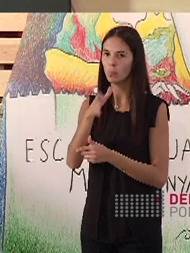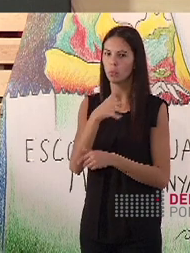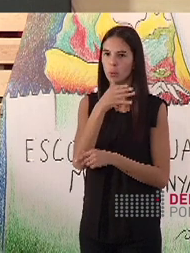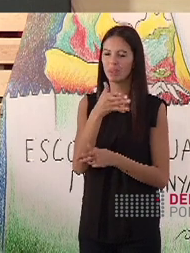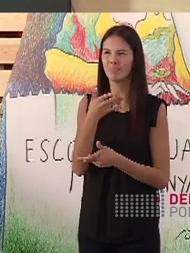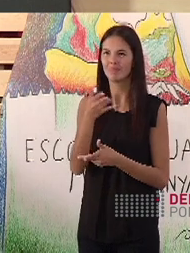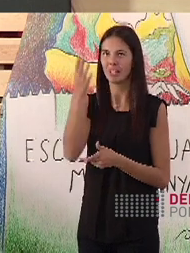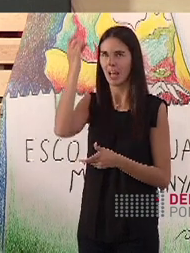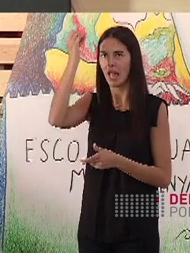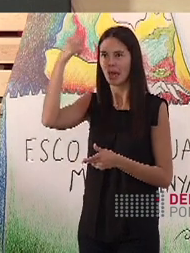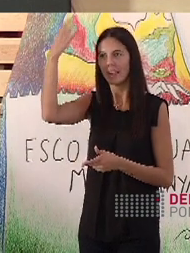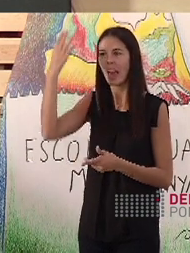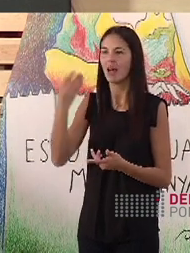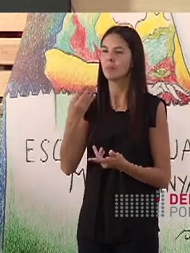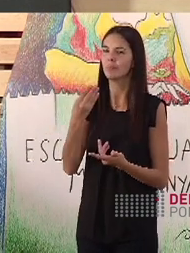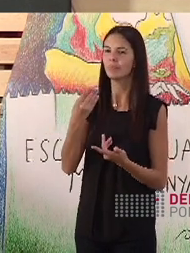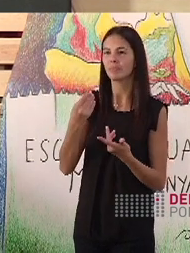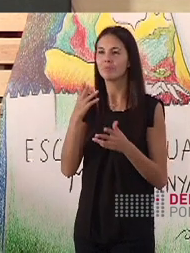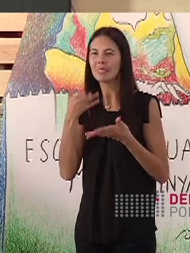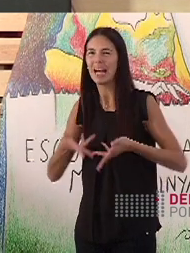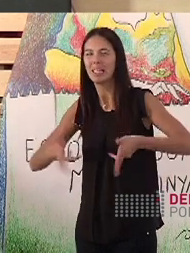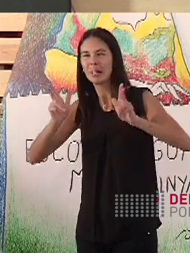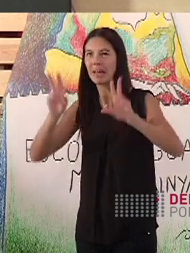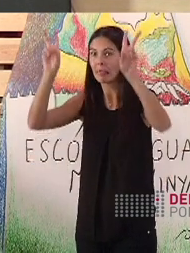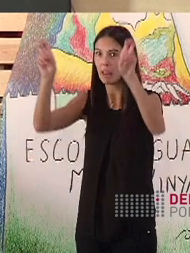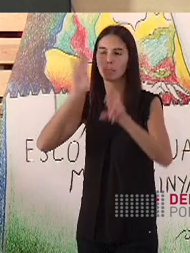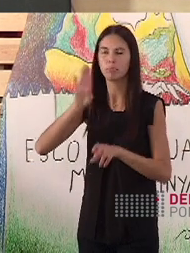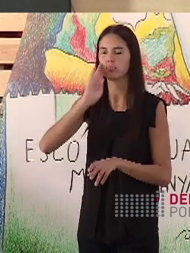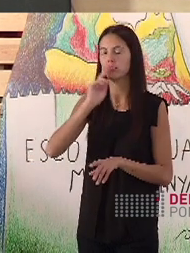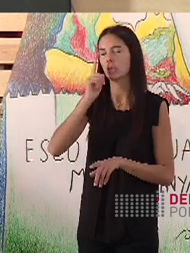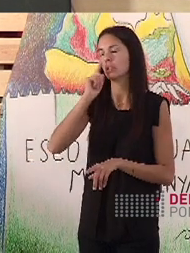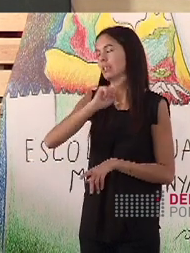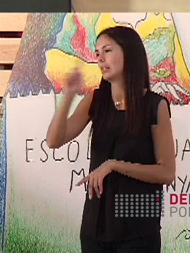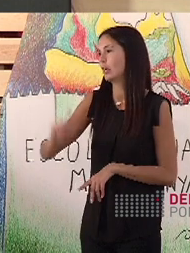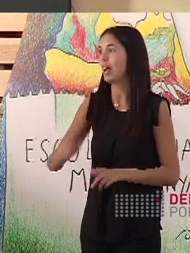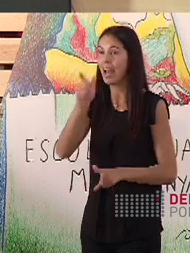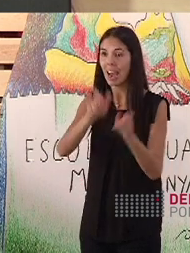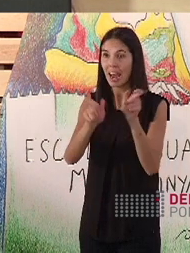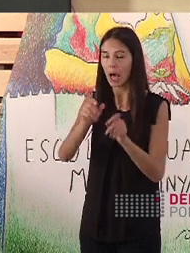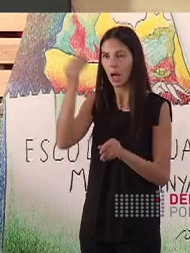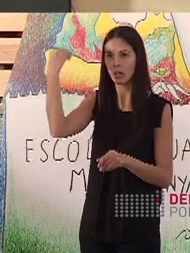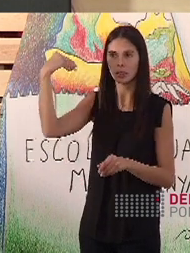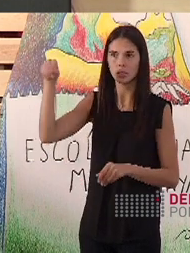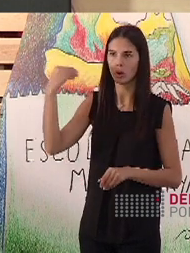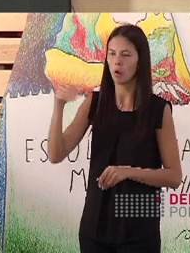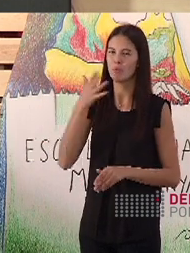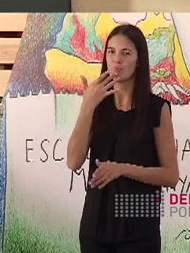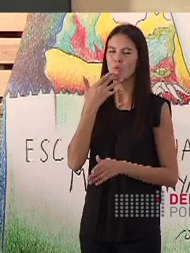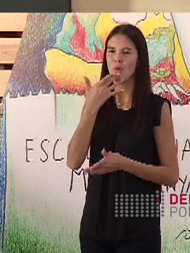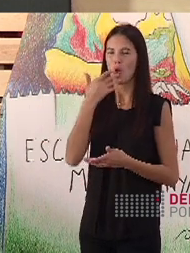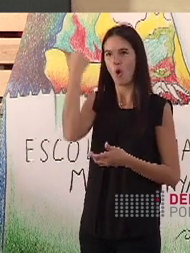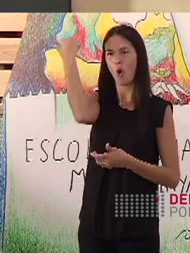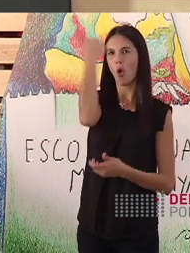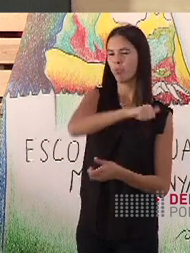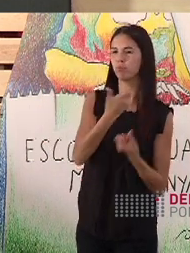la idea de la libertad en el tema de la pornografía es brutal, y con la gente joven y sobre todo el rechazo masculino.